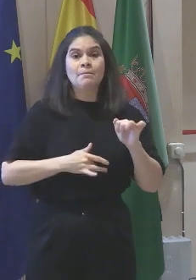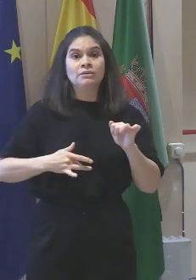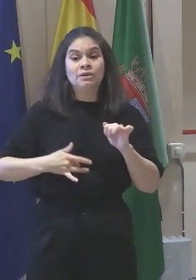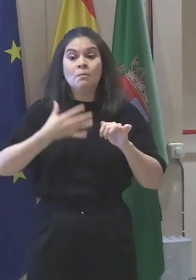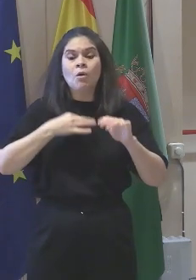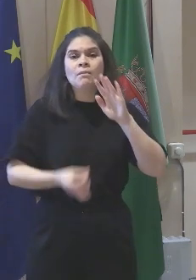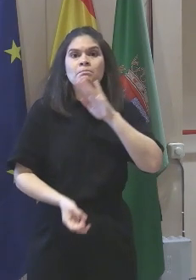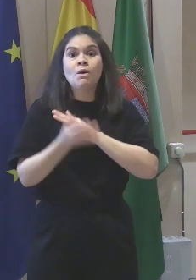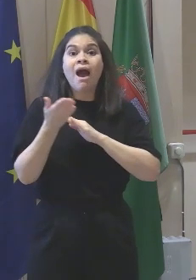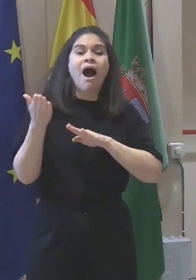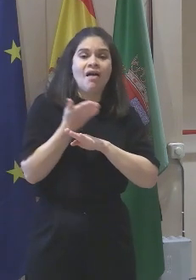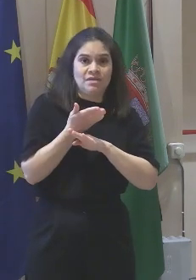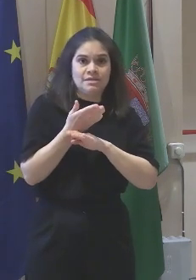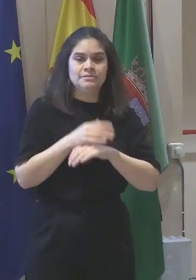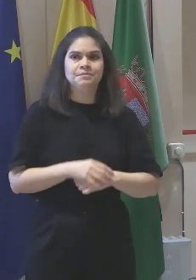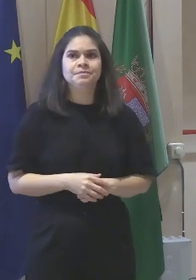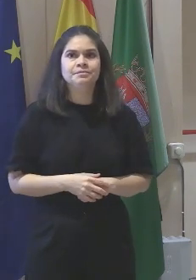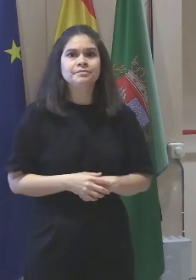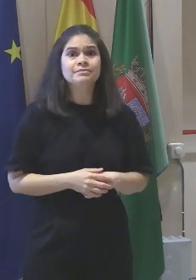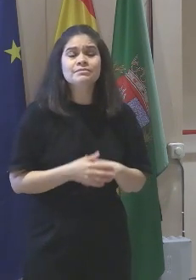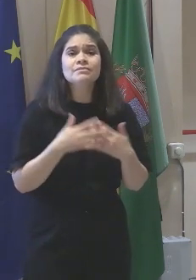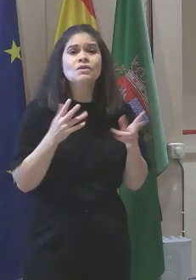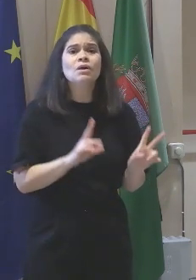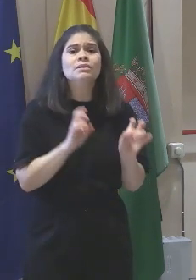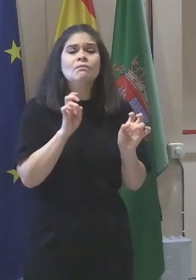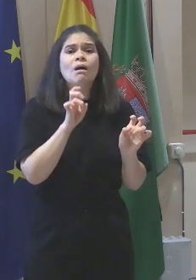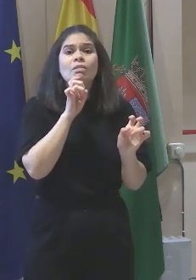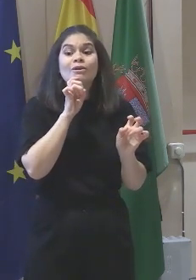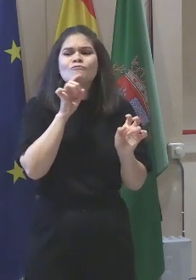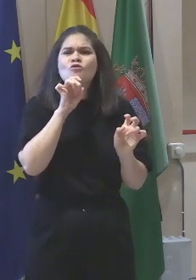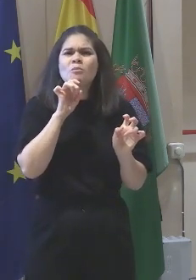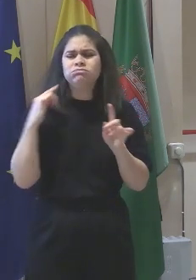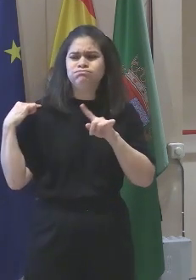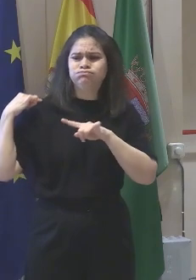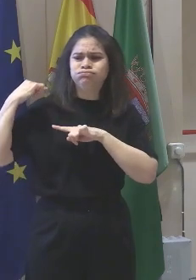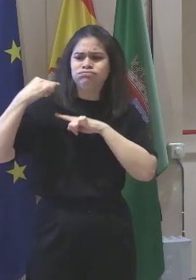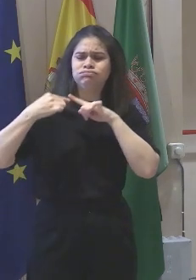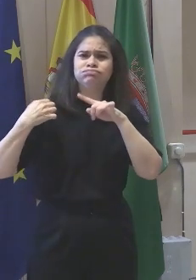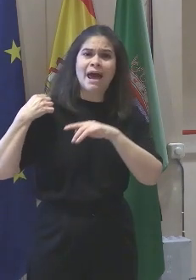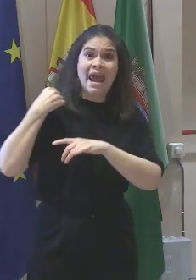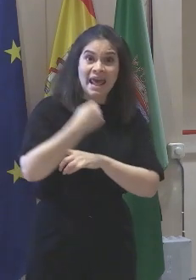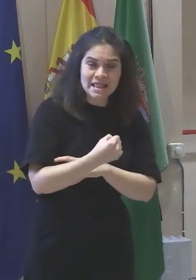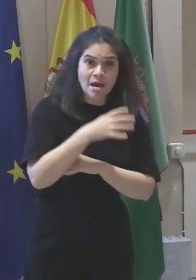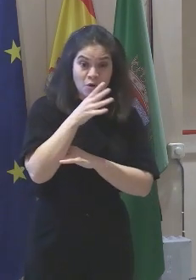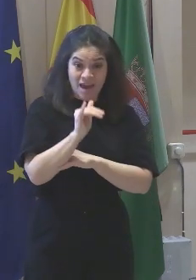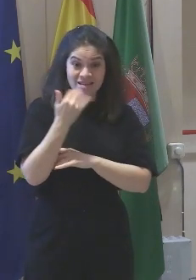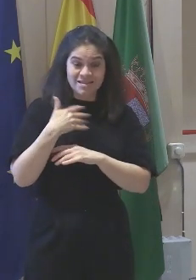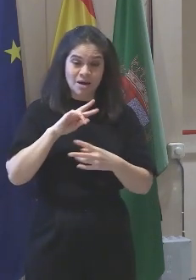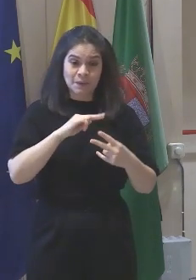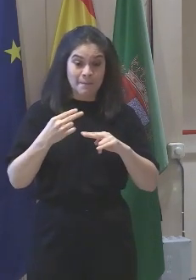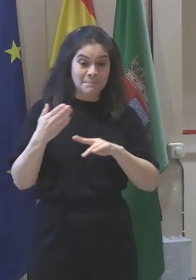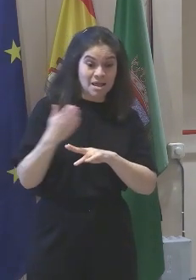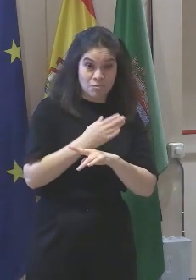aparecer antes. Respecto a cómo es esta herencia, como tenemos una predisposición genética, pues